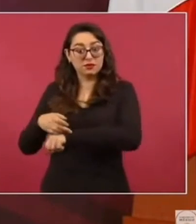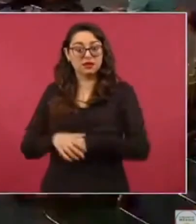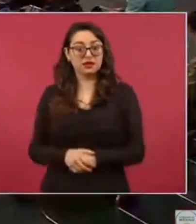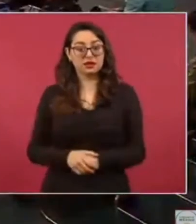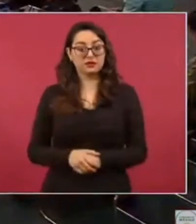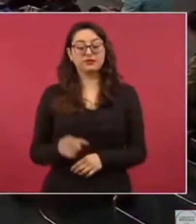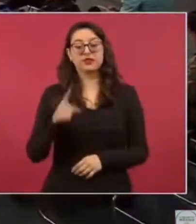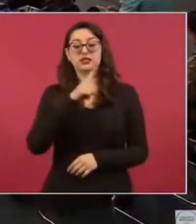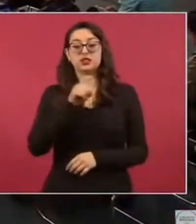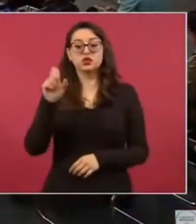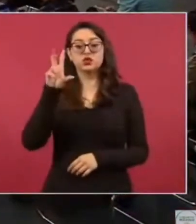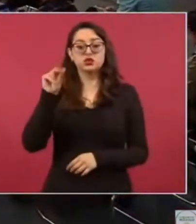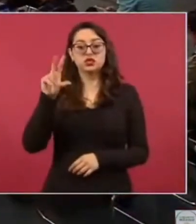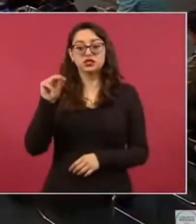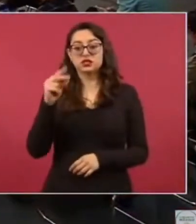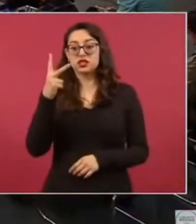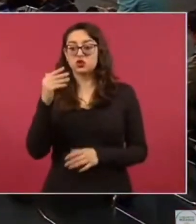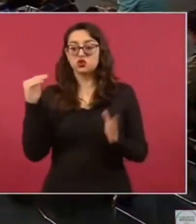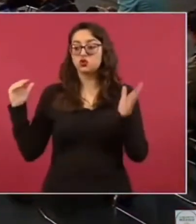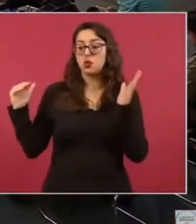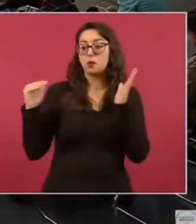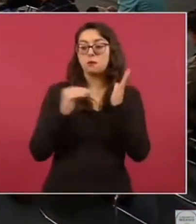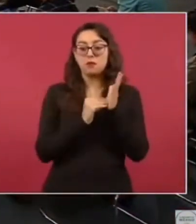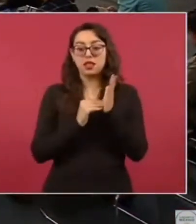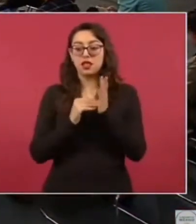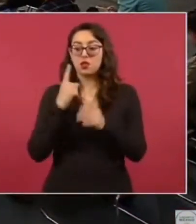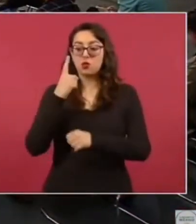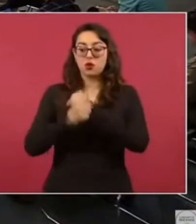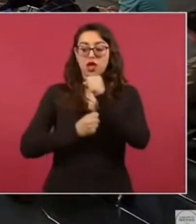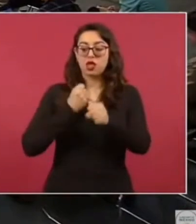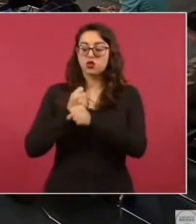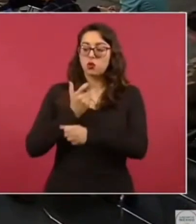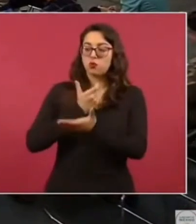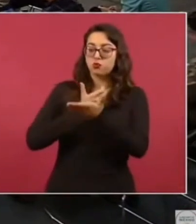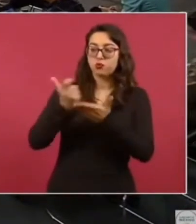188,000 al año para compra de medicamentos.